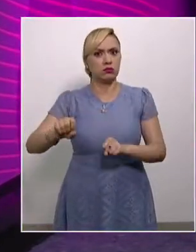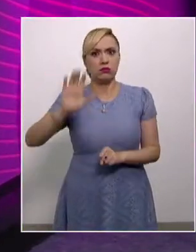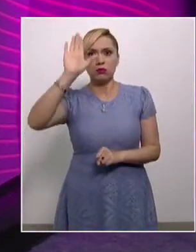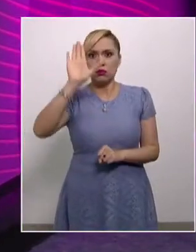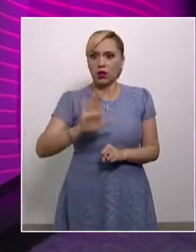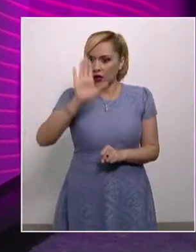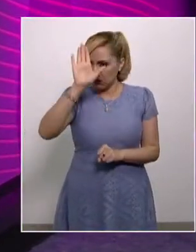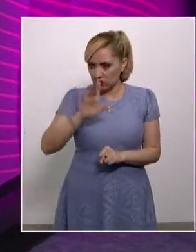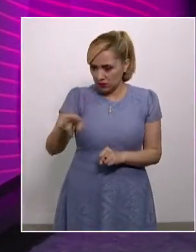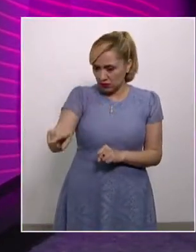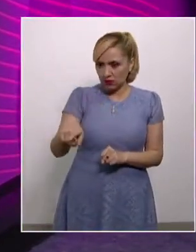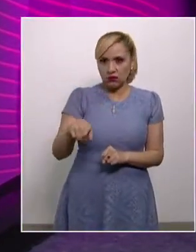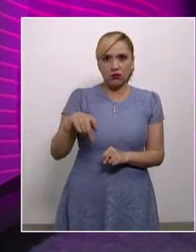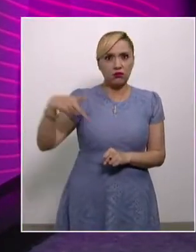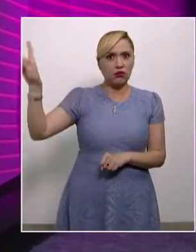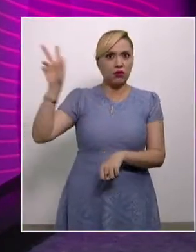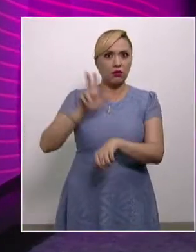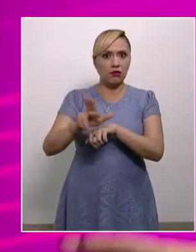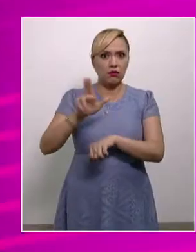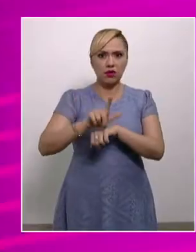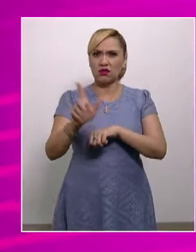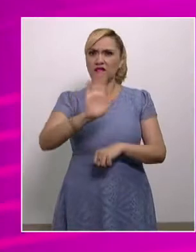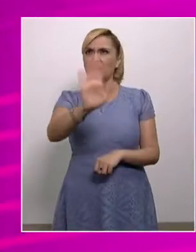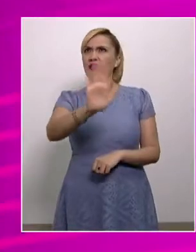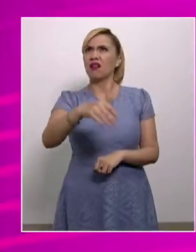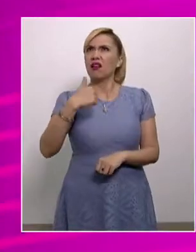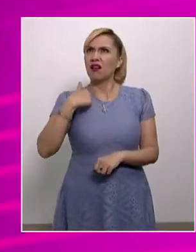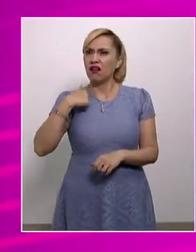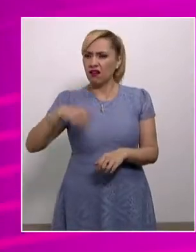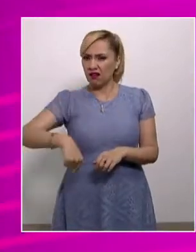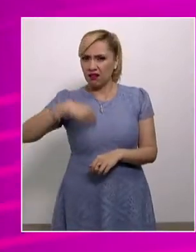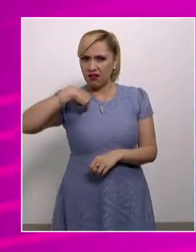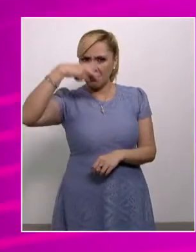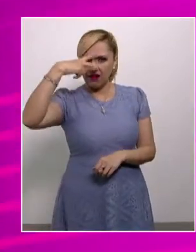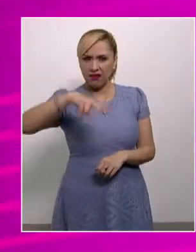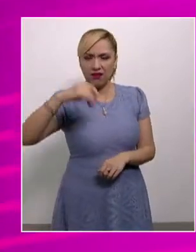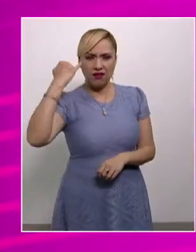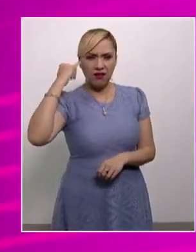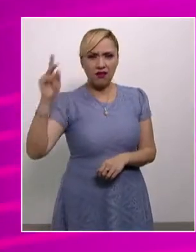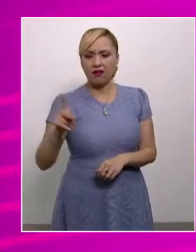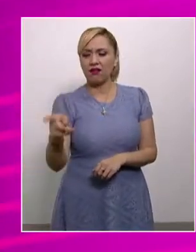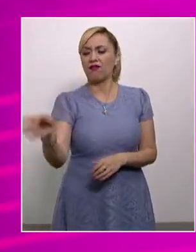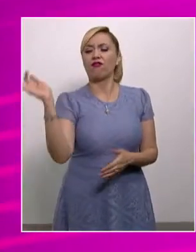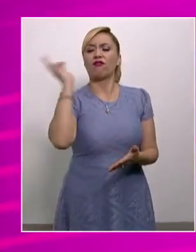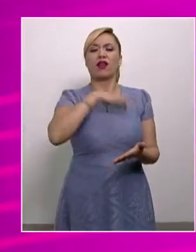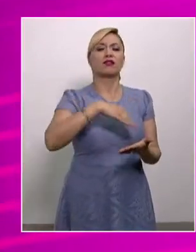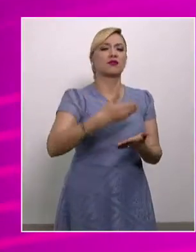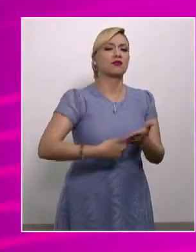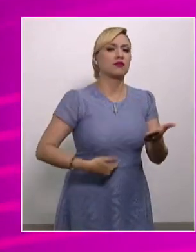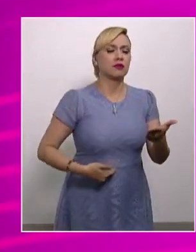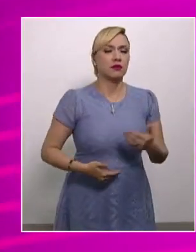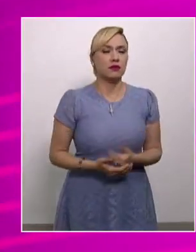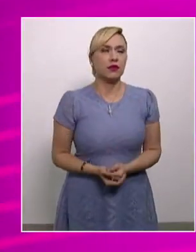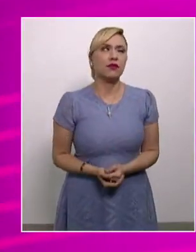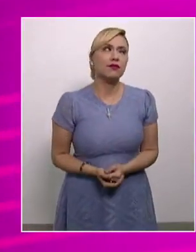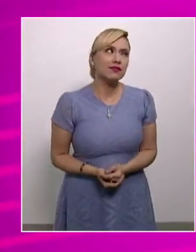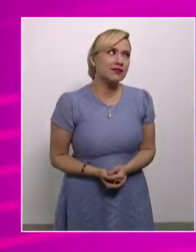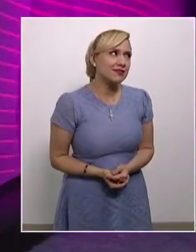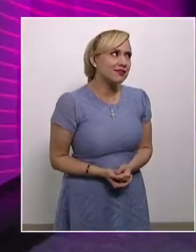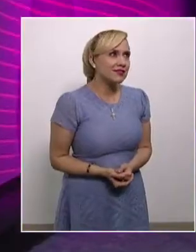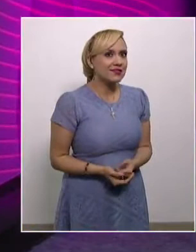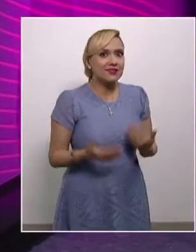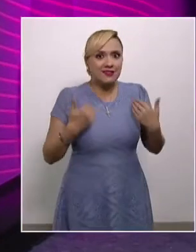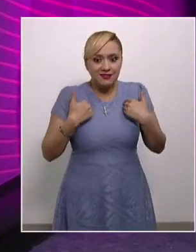pareces extranjero. Y no, pero tengo mis documentos. No, esos documentos son falsos y que nos ponen también en riesgo